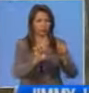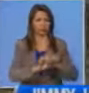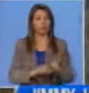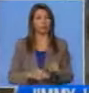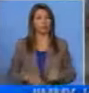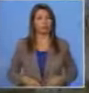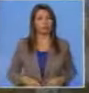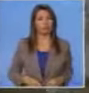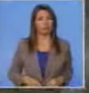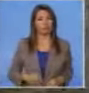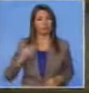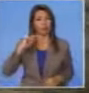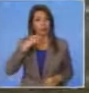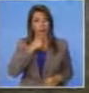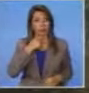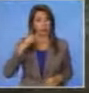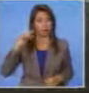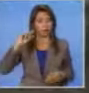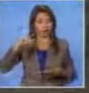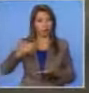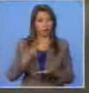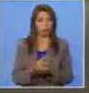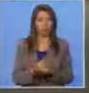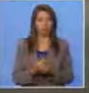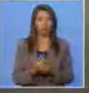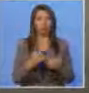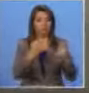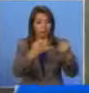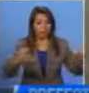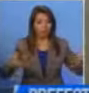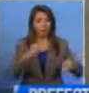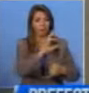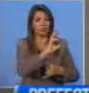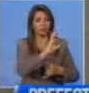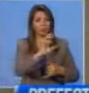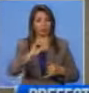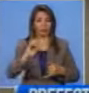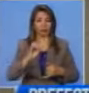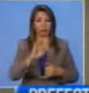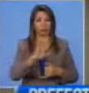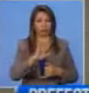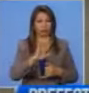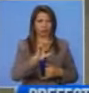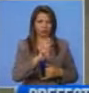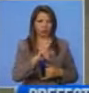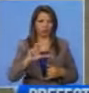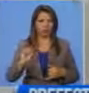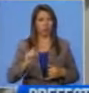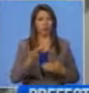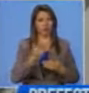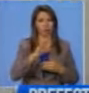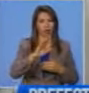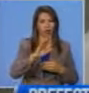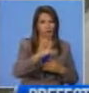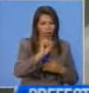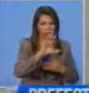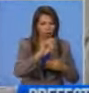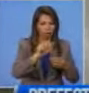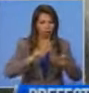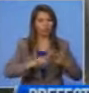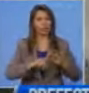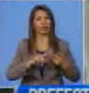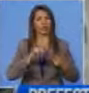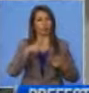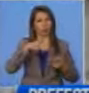provincias. Azuay y Guayas se disputan alrededor de 600 kilómetros cuadrados en los sectores de Abdón Calderón y La Suya Putucay. Las